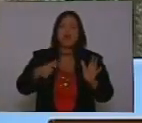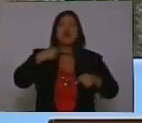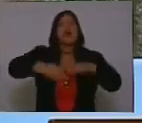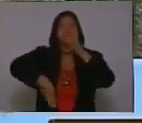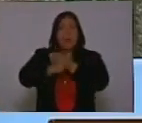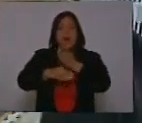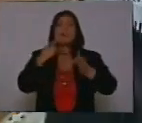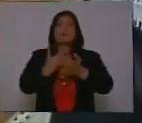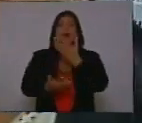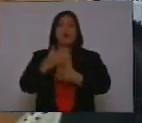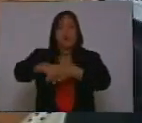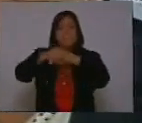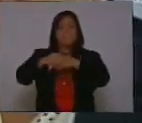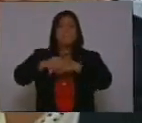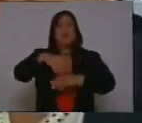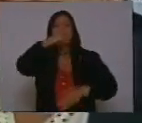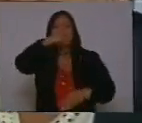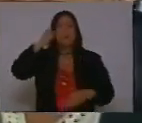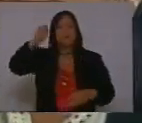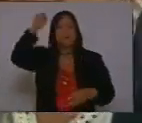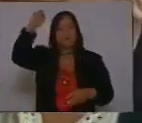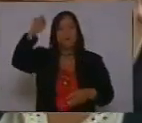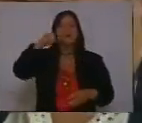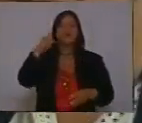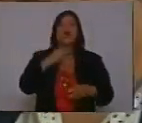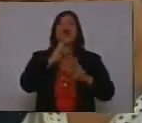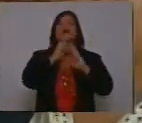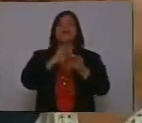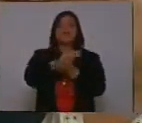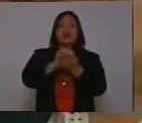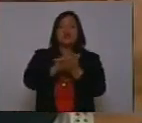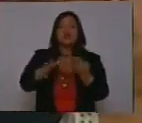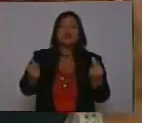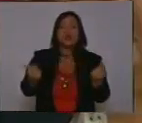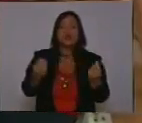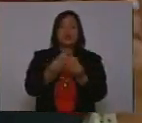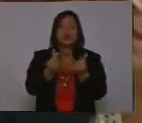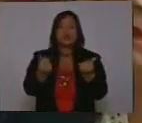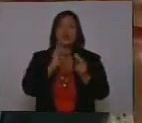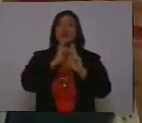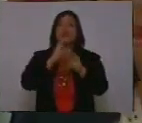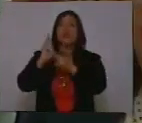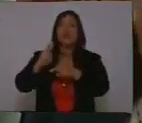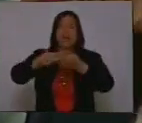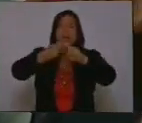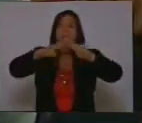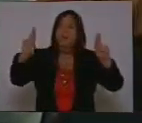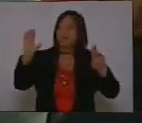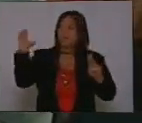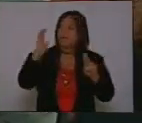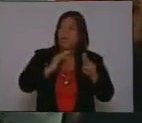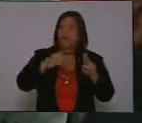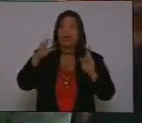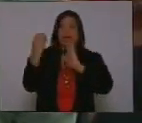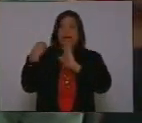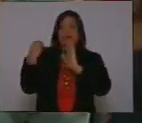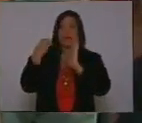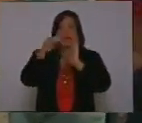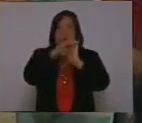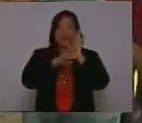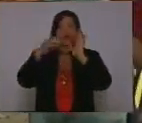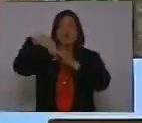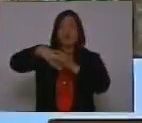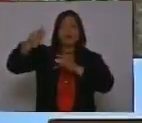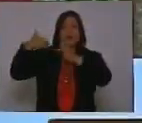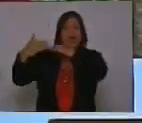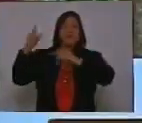de la mano del presidente Nicolás Maduro a dar solución. Así como traímos la paz para la cual fuimos convocados, vamos a